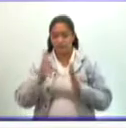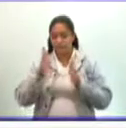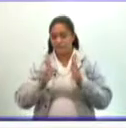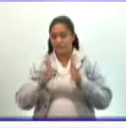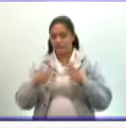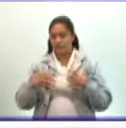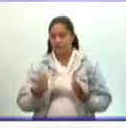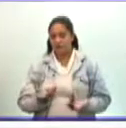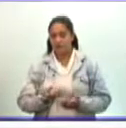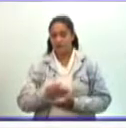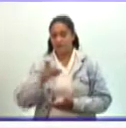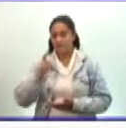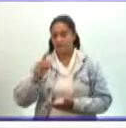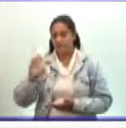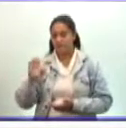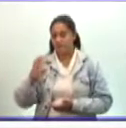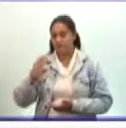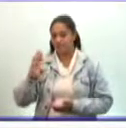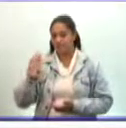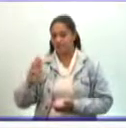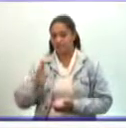DE y CB.